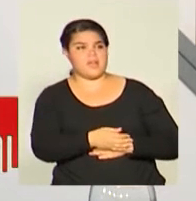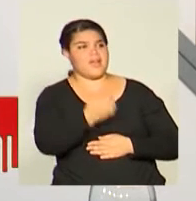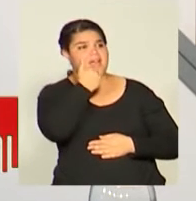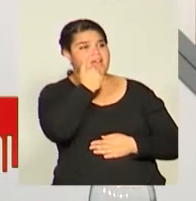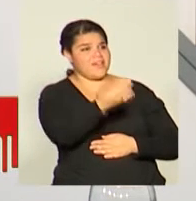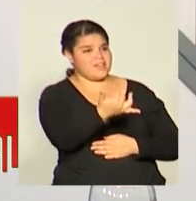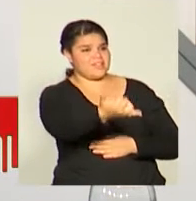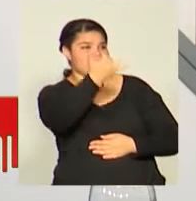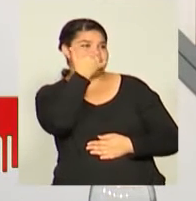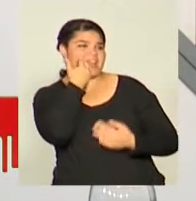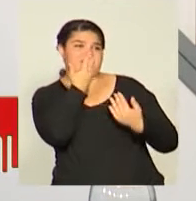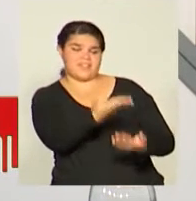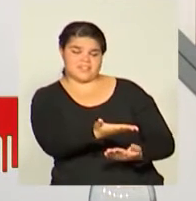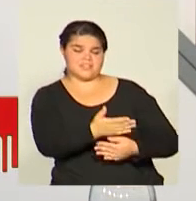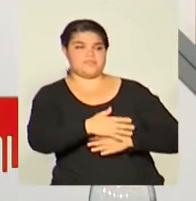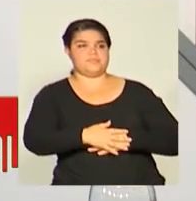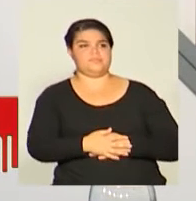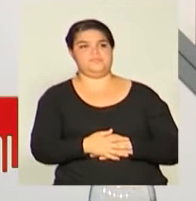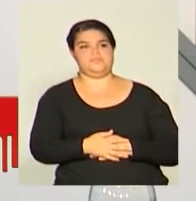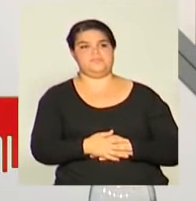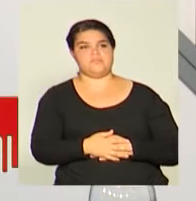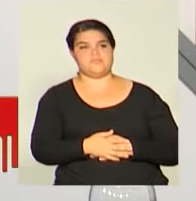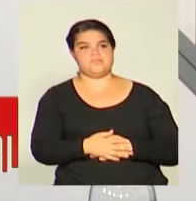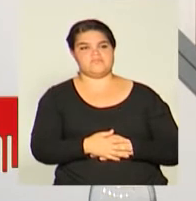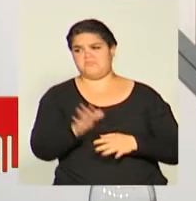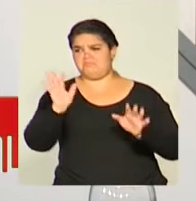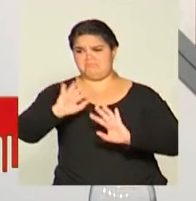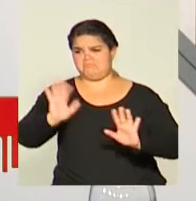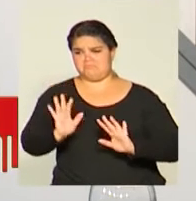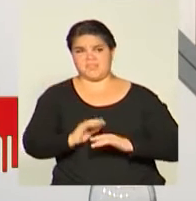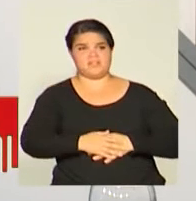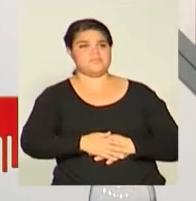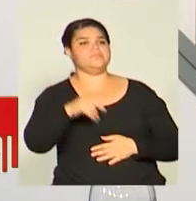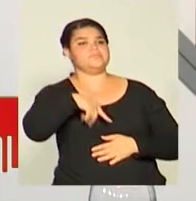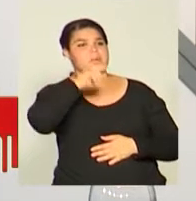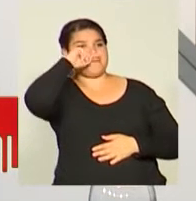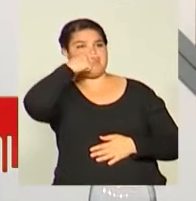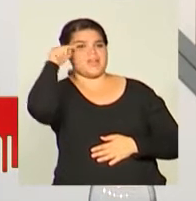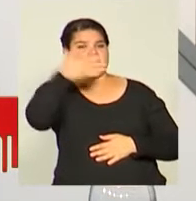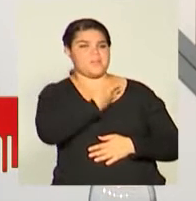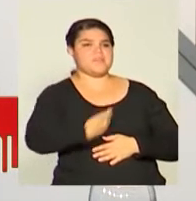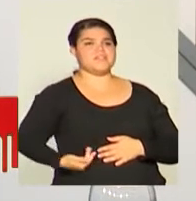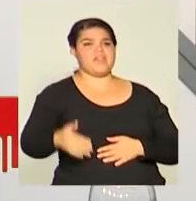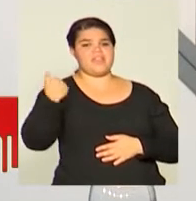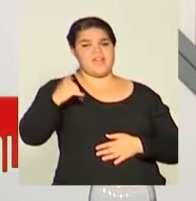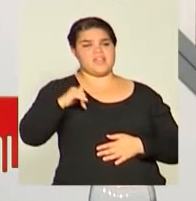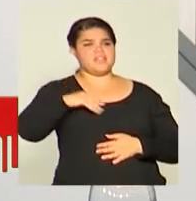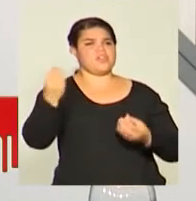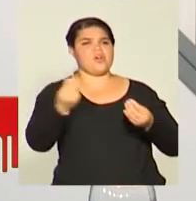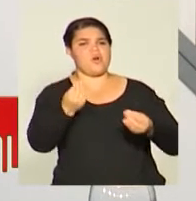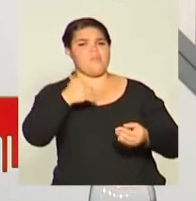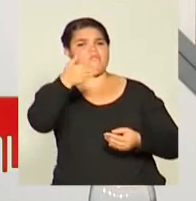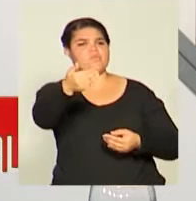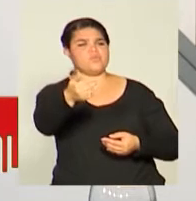Gracias y bueno, muchas gracias por atendernos. No, faltaba más. Macri es el presidente de los argentinos. ¿Qué expectativas a nivel económico y qué